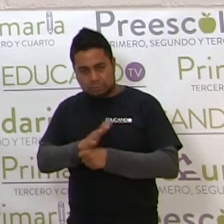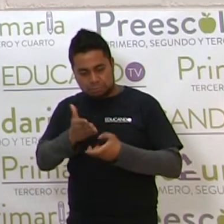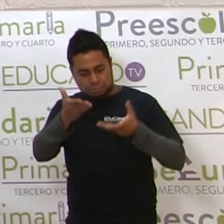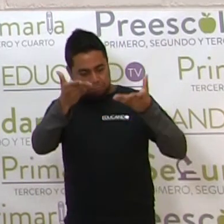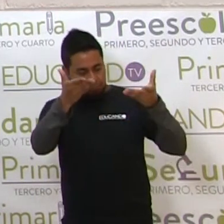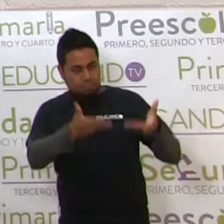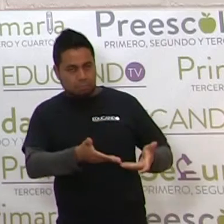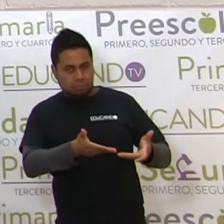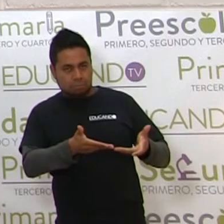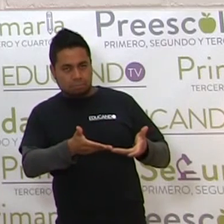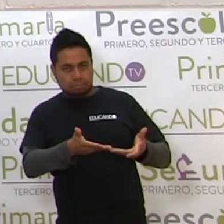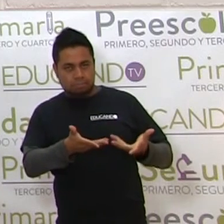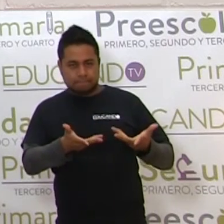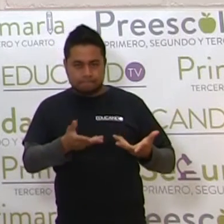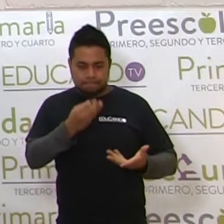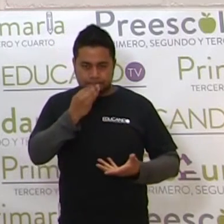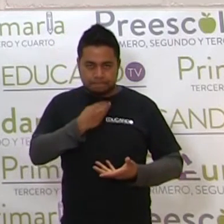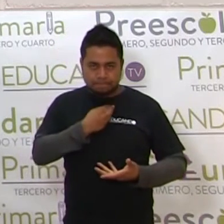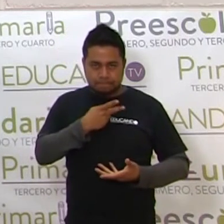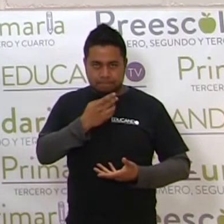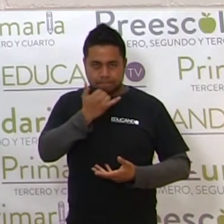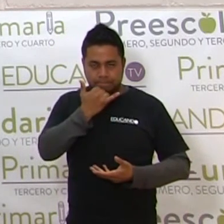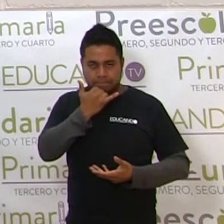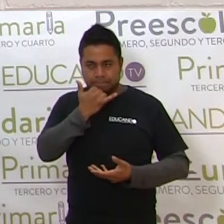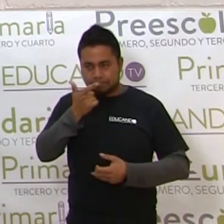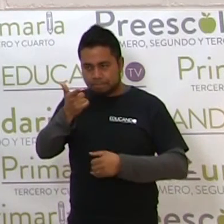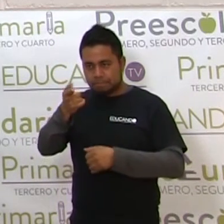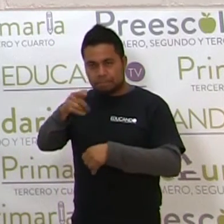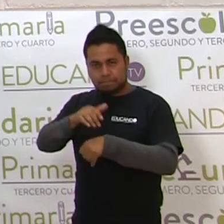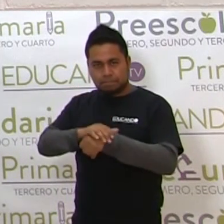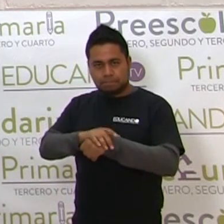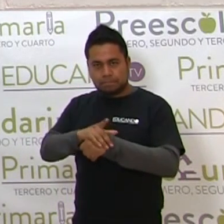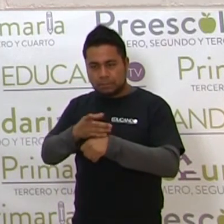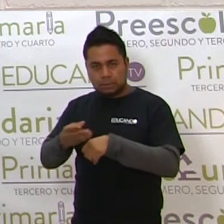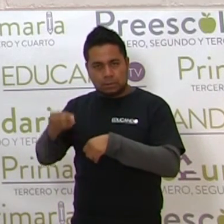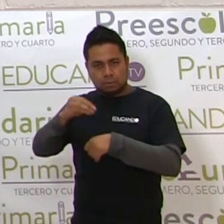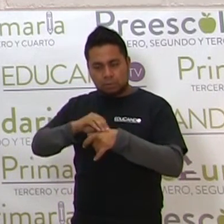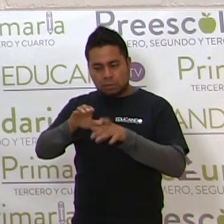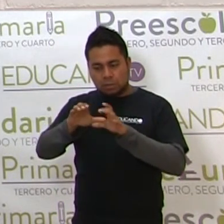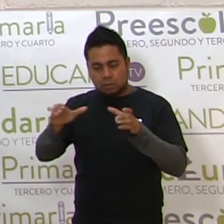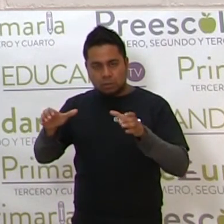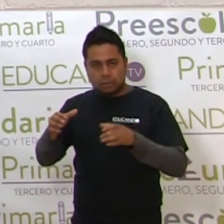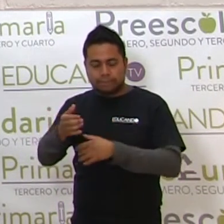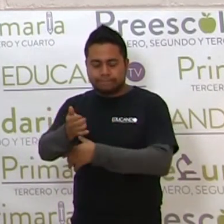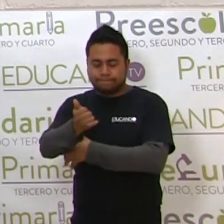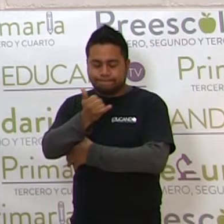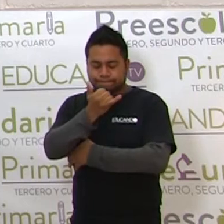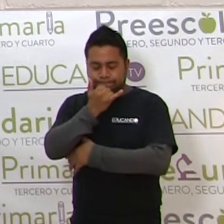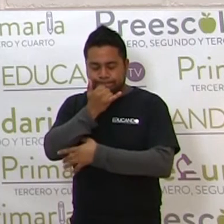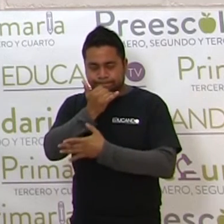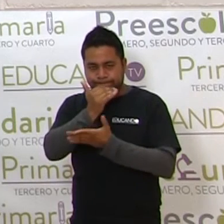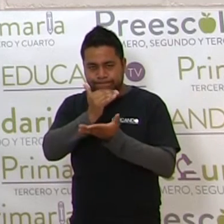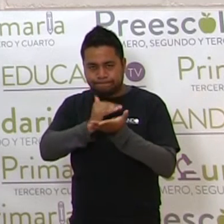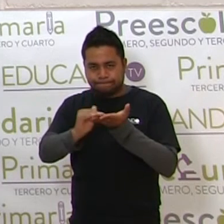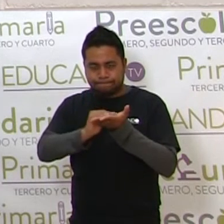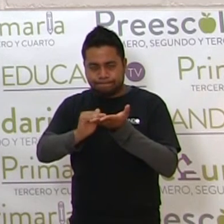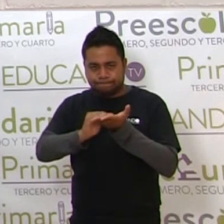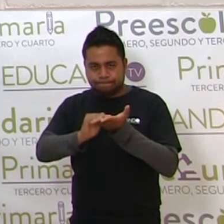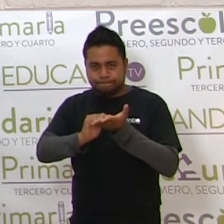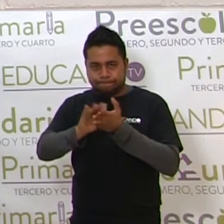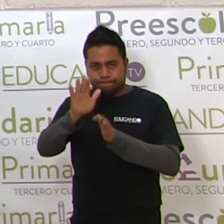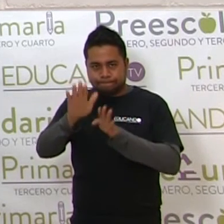Este pero perdón Milton me reclama que no puse a la mujer costeña yo les pido una disculpa pero es que a veces